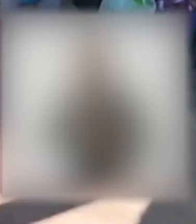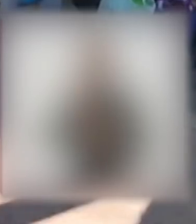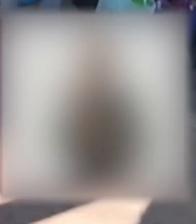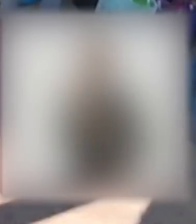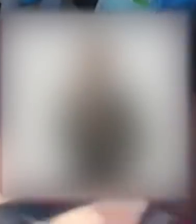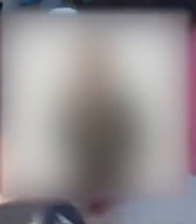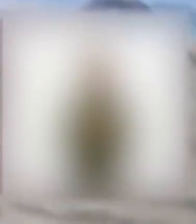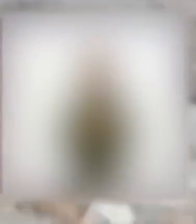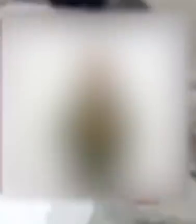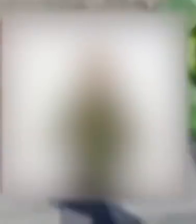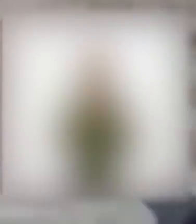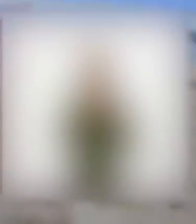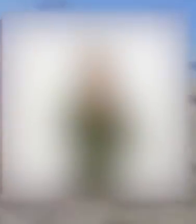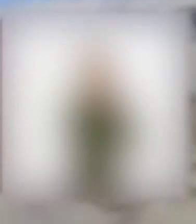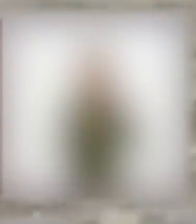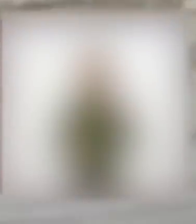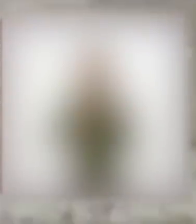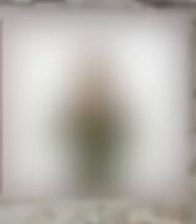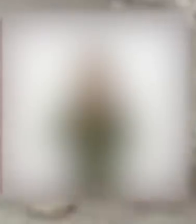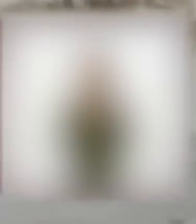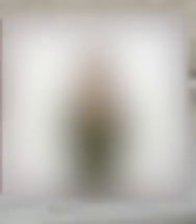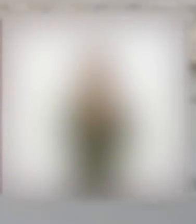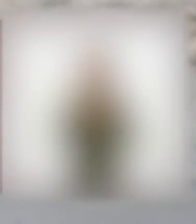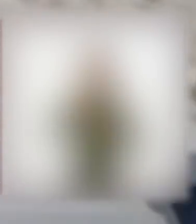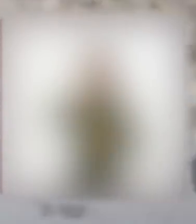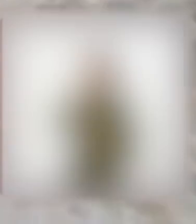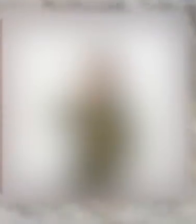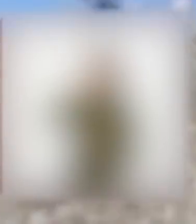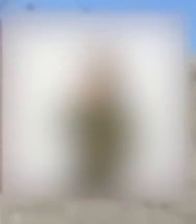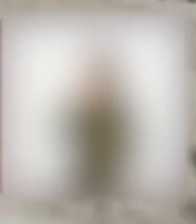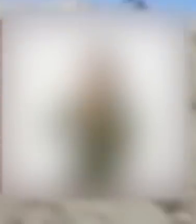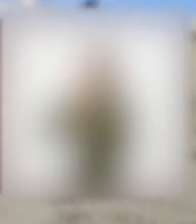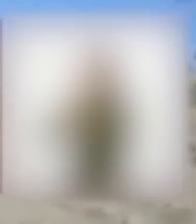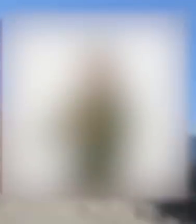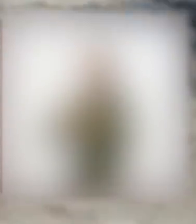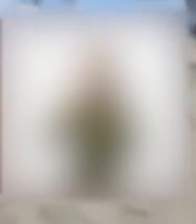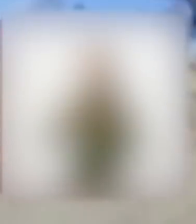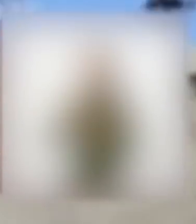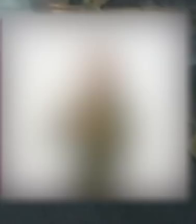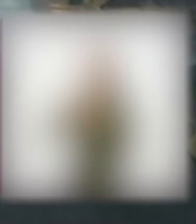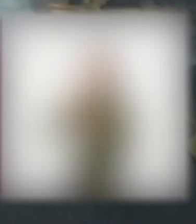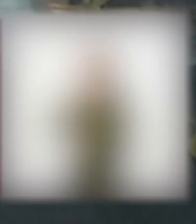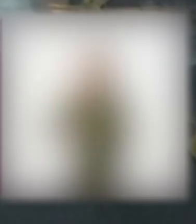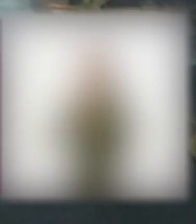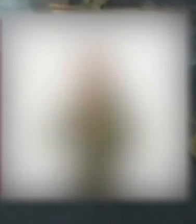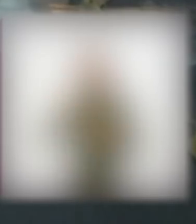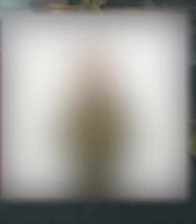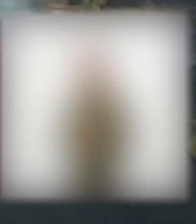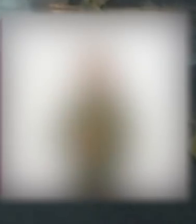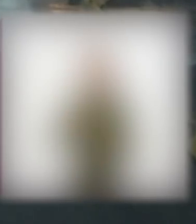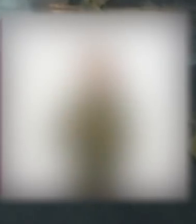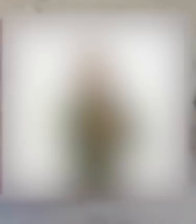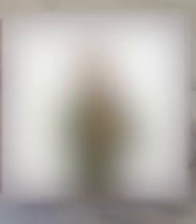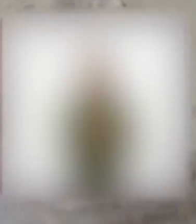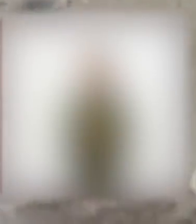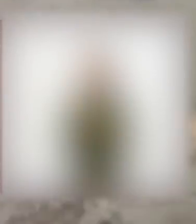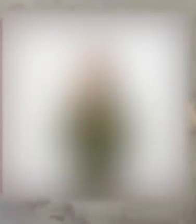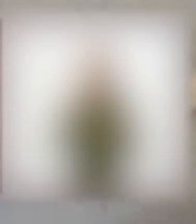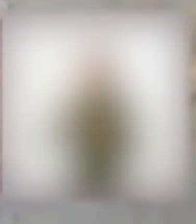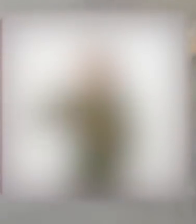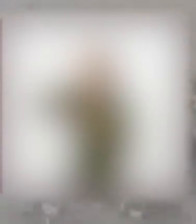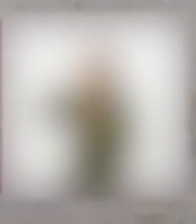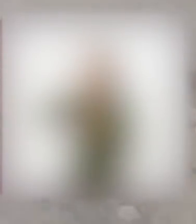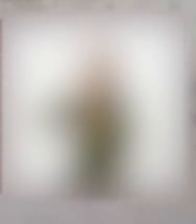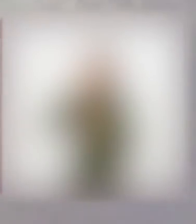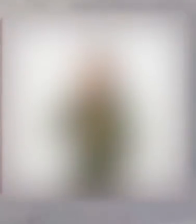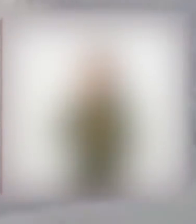Baja California. En reiteradas ocasiones, los migrantes centroamericanos trataron de cruzar la frontera, pero fueron repelidos